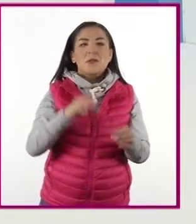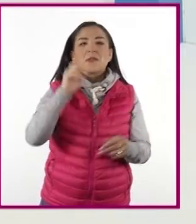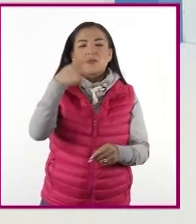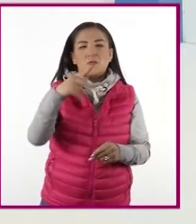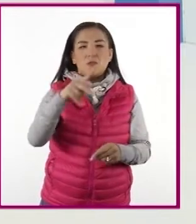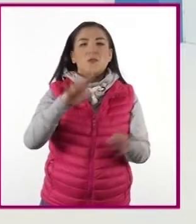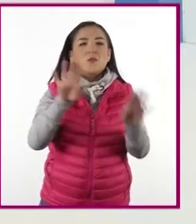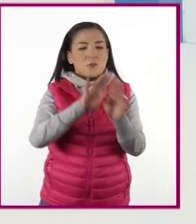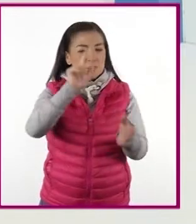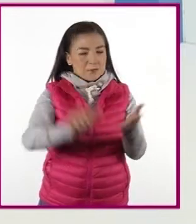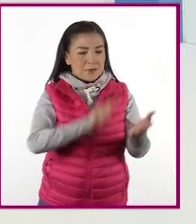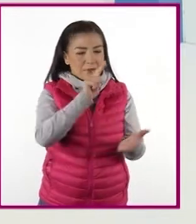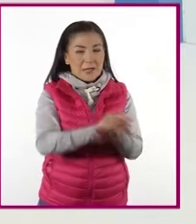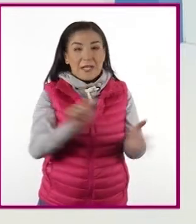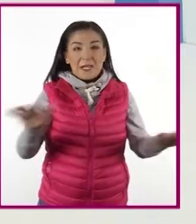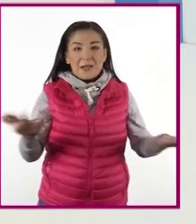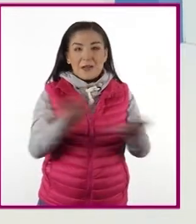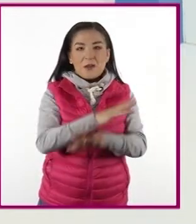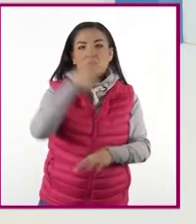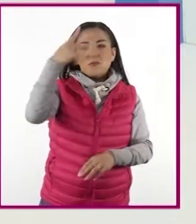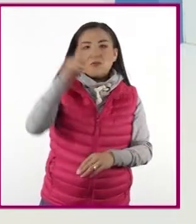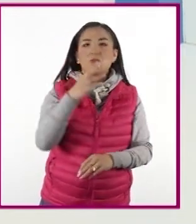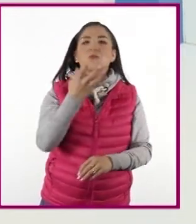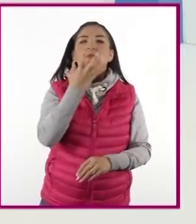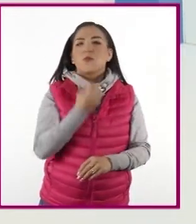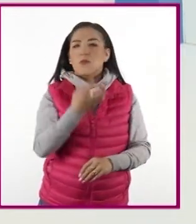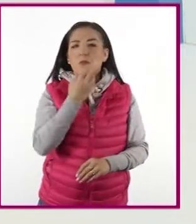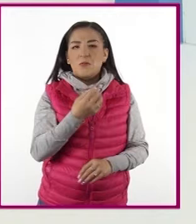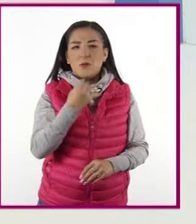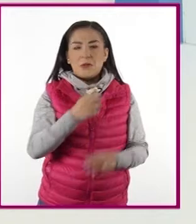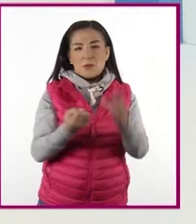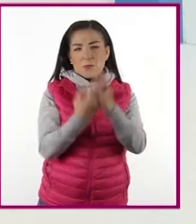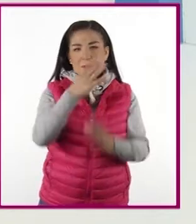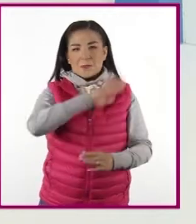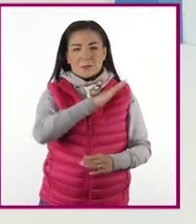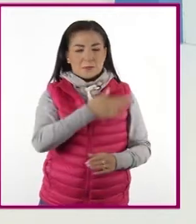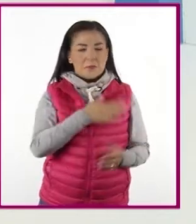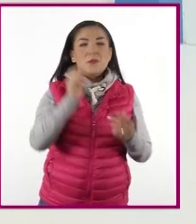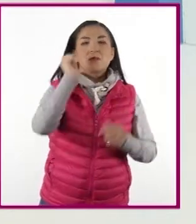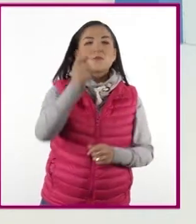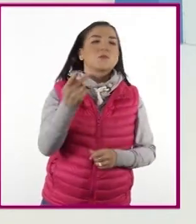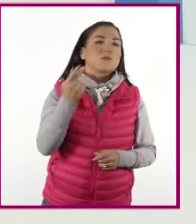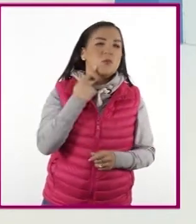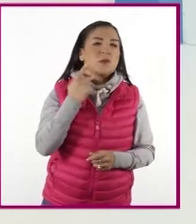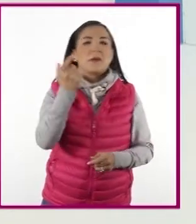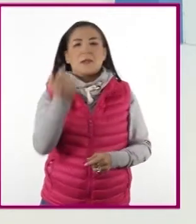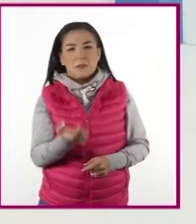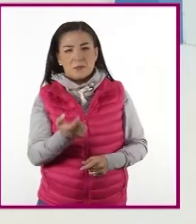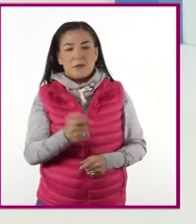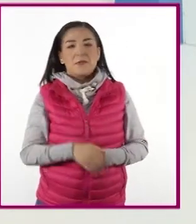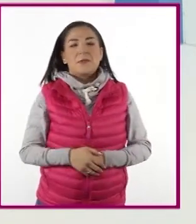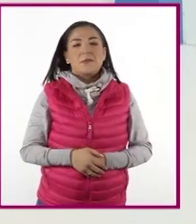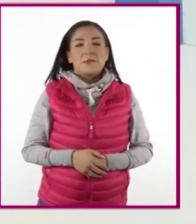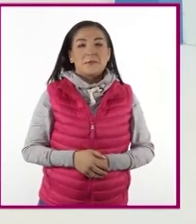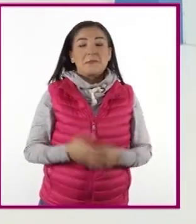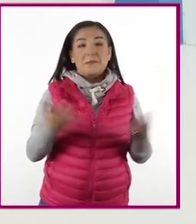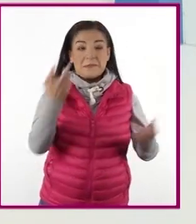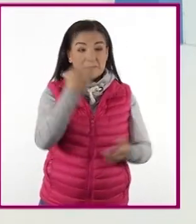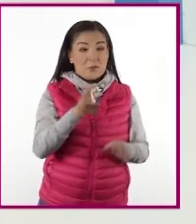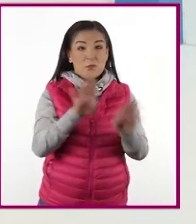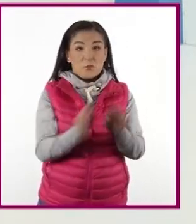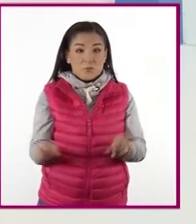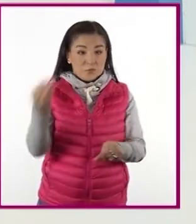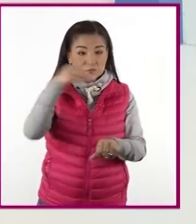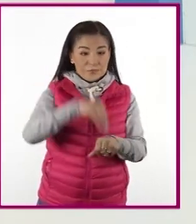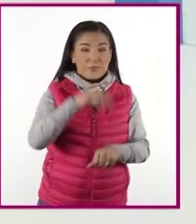Nueva España, particularmente en el ámbito político y económico. Sin duda, la aplicación de estas medidas en